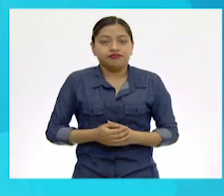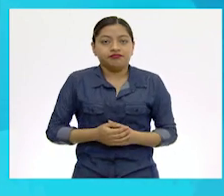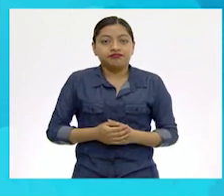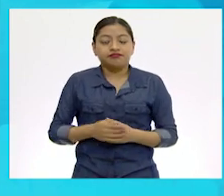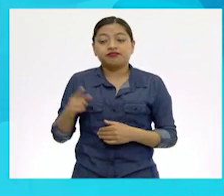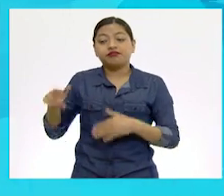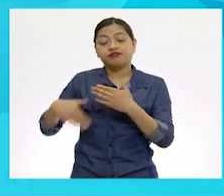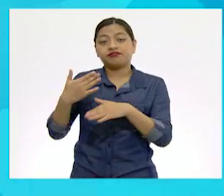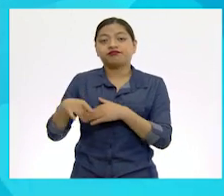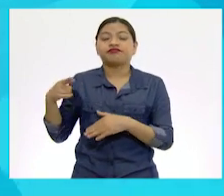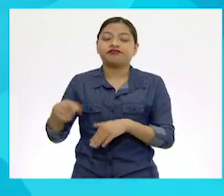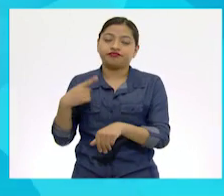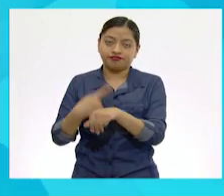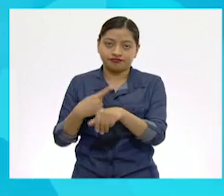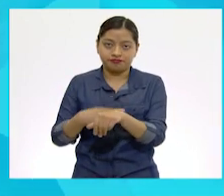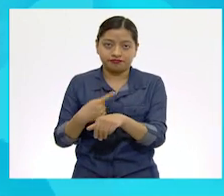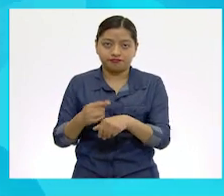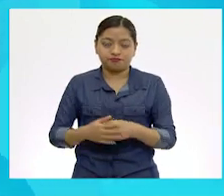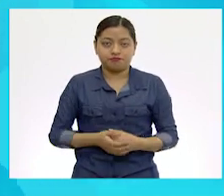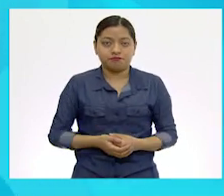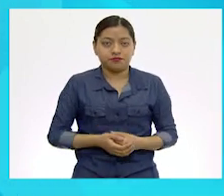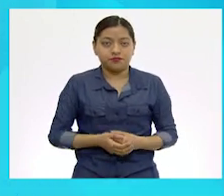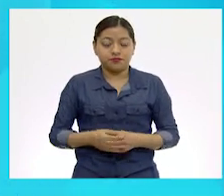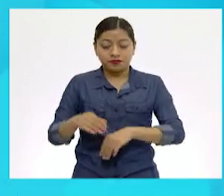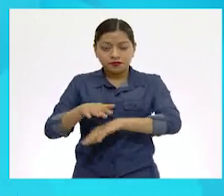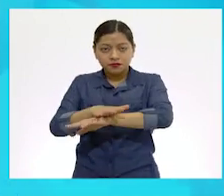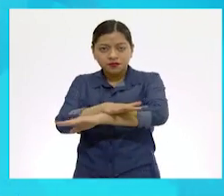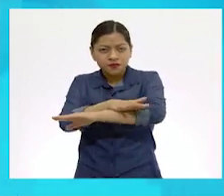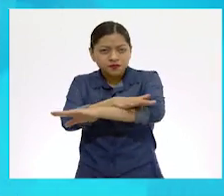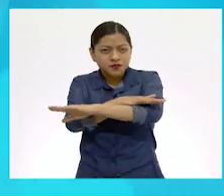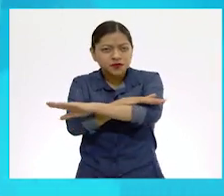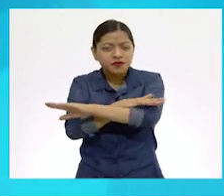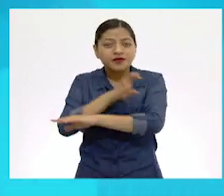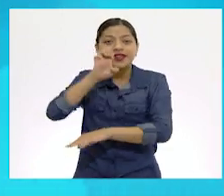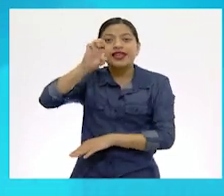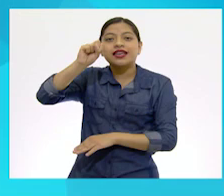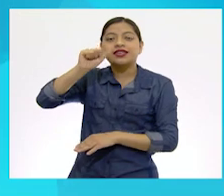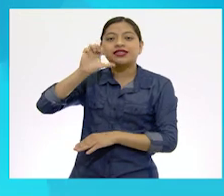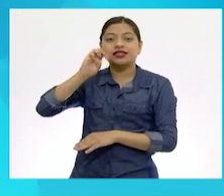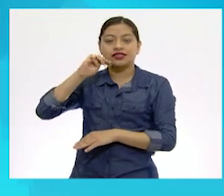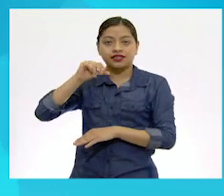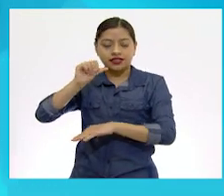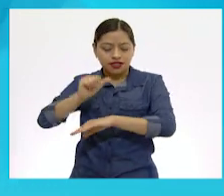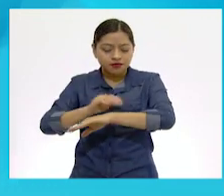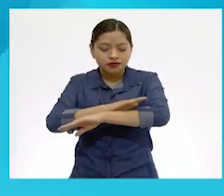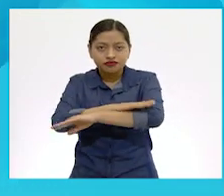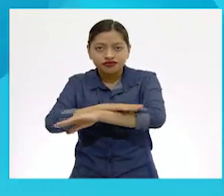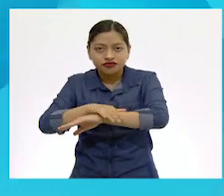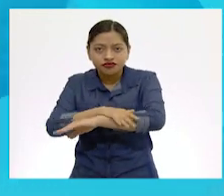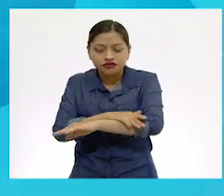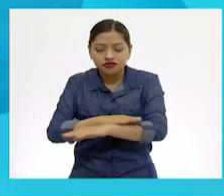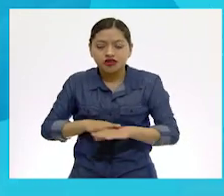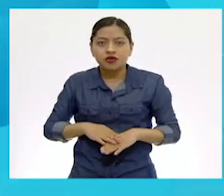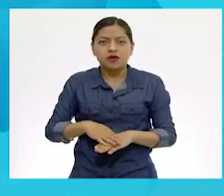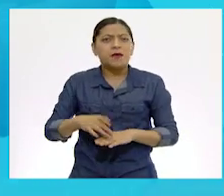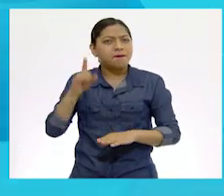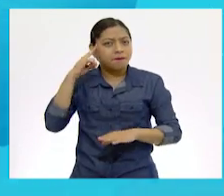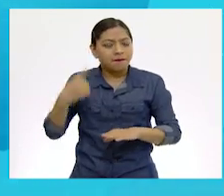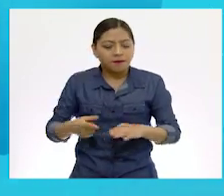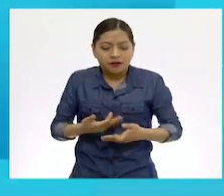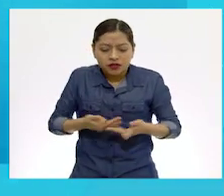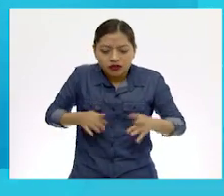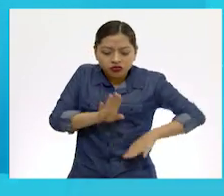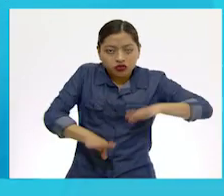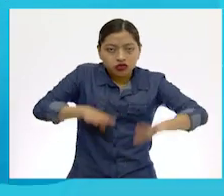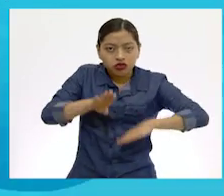tengan problemas de salud. Su piel son escamas que les ayudan a proteger, ya que la mayoría reptan, se arrastran por el suelo y